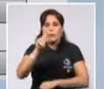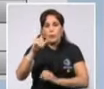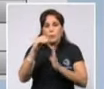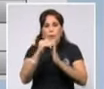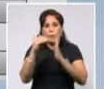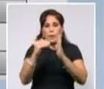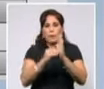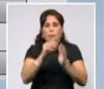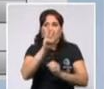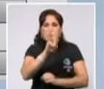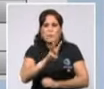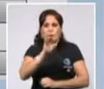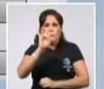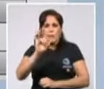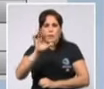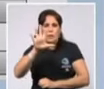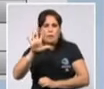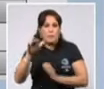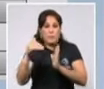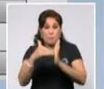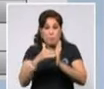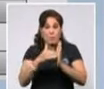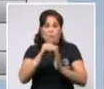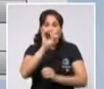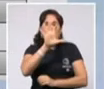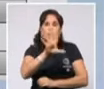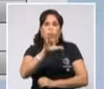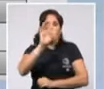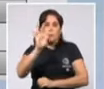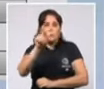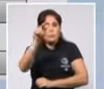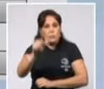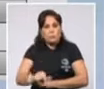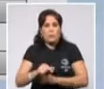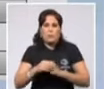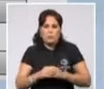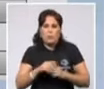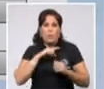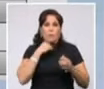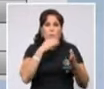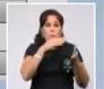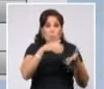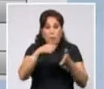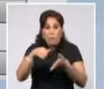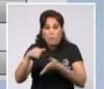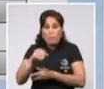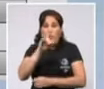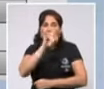31.377.058 personas, fallecidos